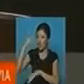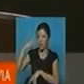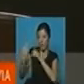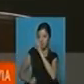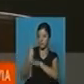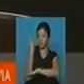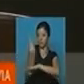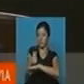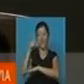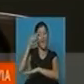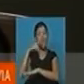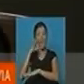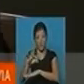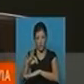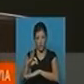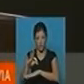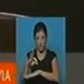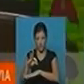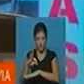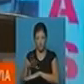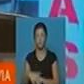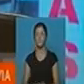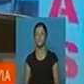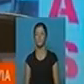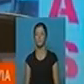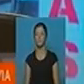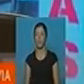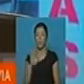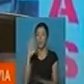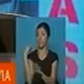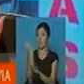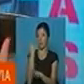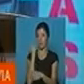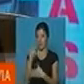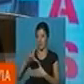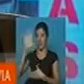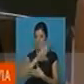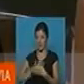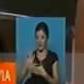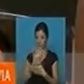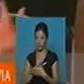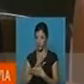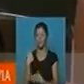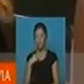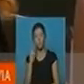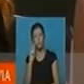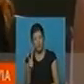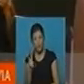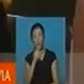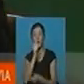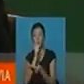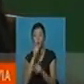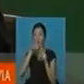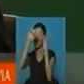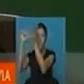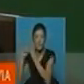Morales como relevante dentro de del panorama político en América Latina, y veíamos el interés del periodismo extranjero. Se